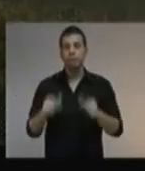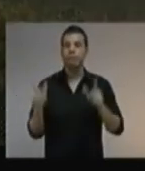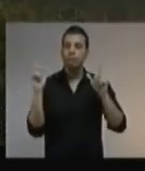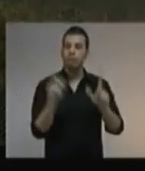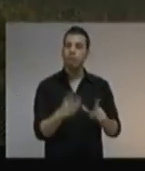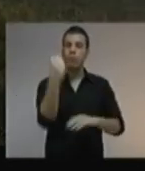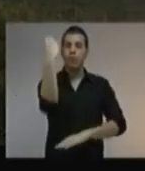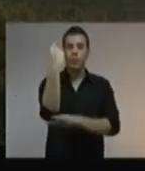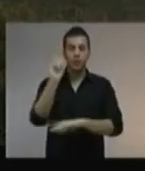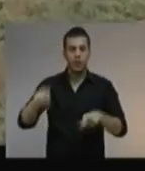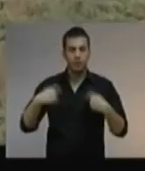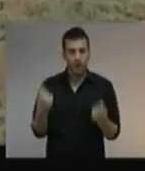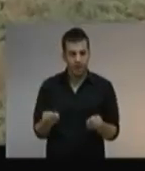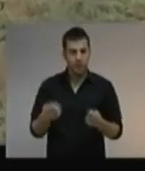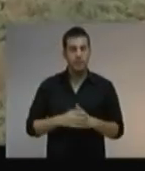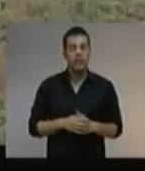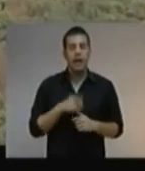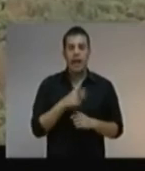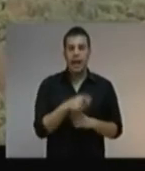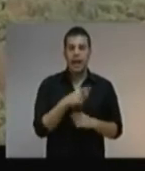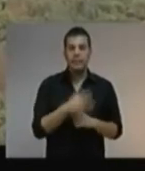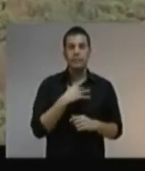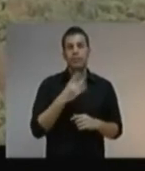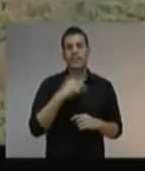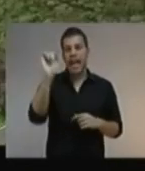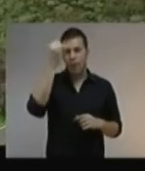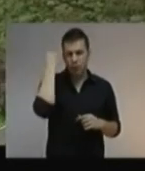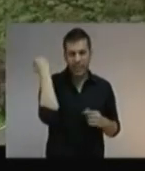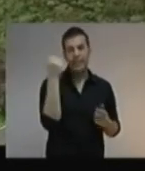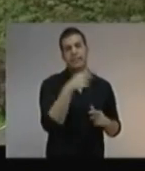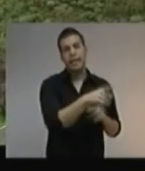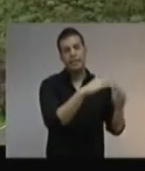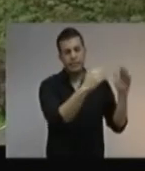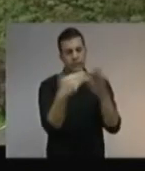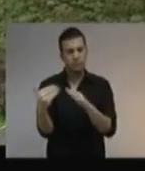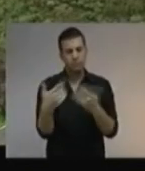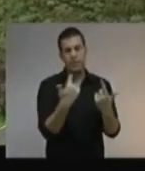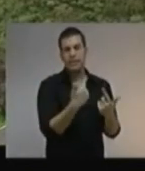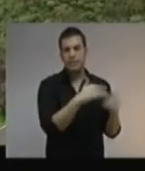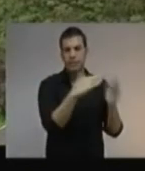En él se conservan varios asentamientos aborígenes, así como un buen número de cuevas.